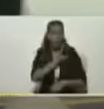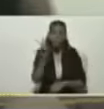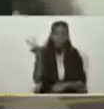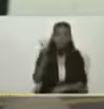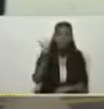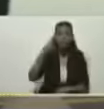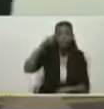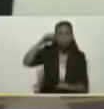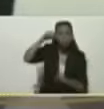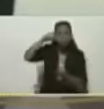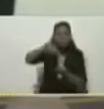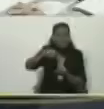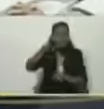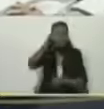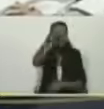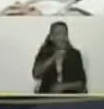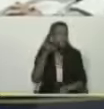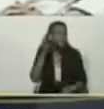Se articuló